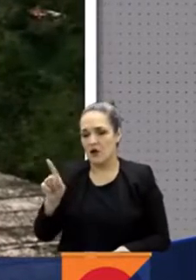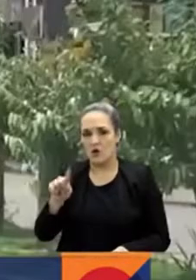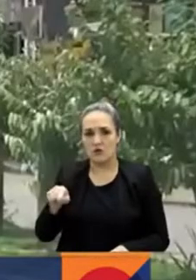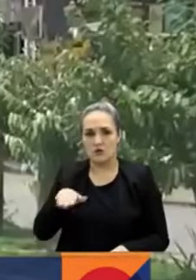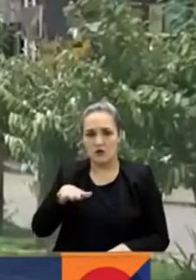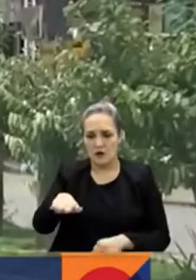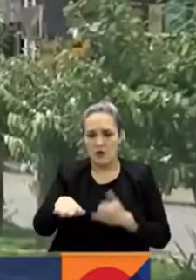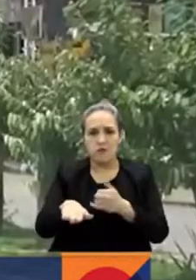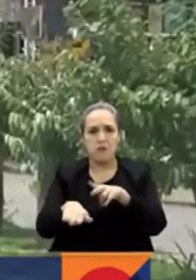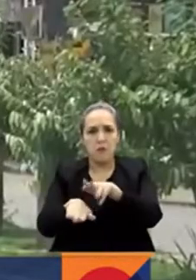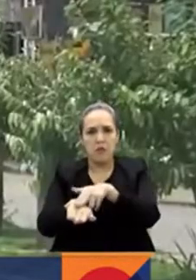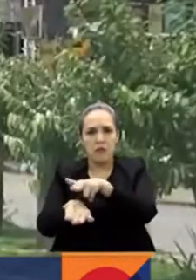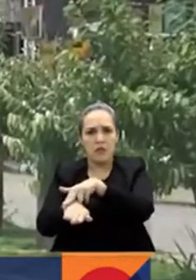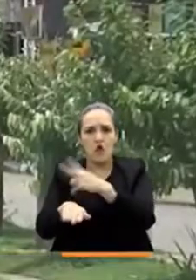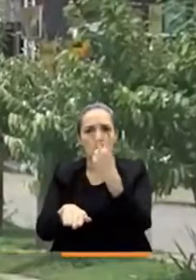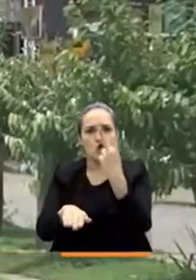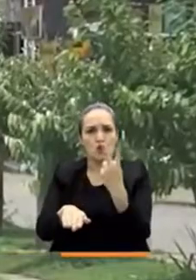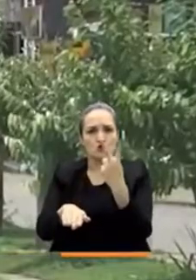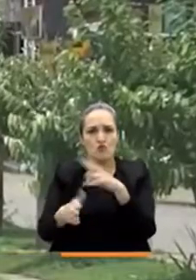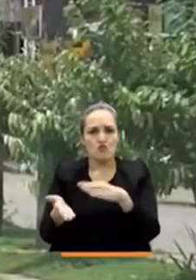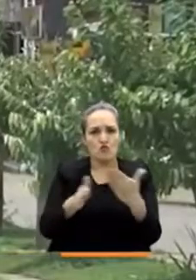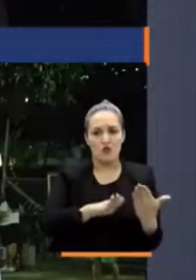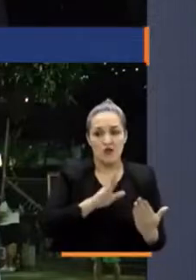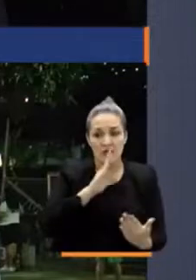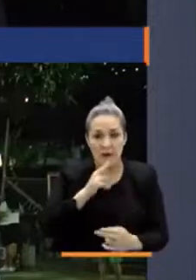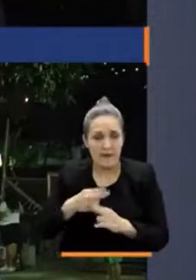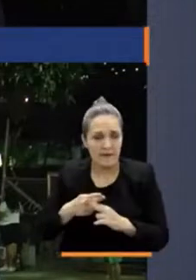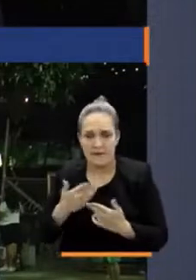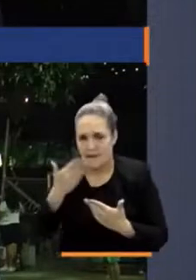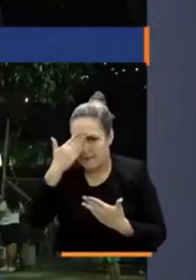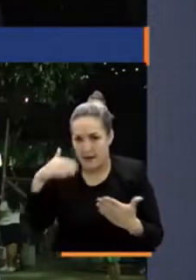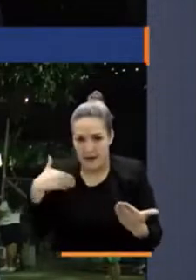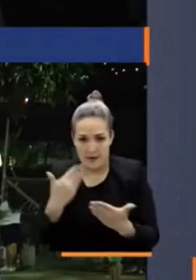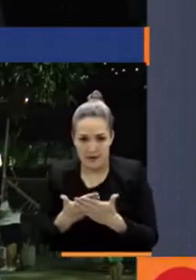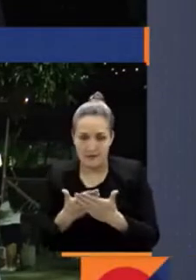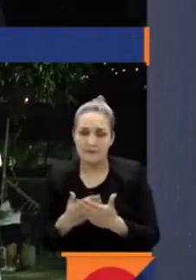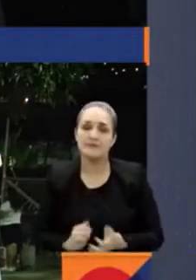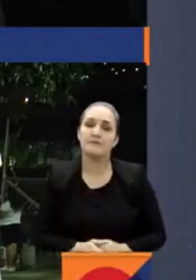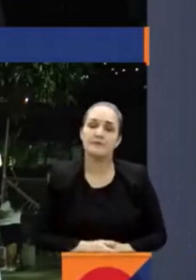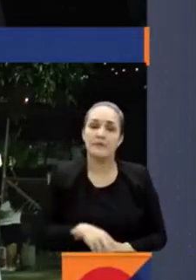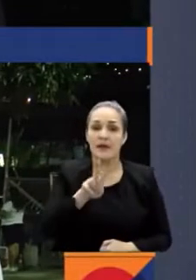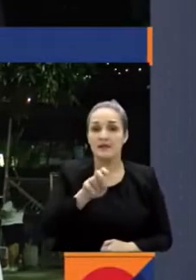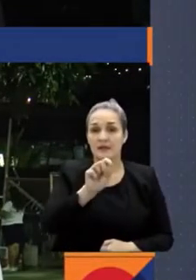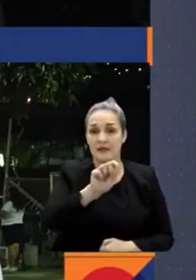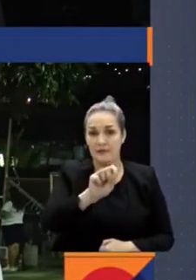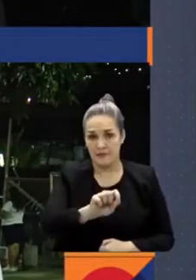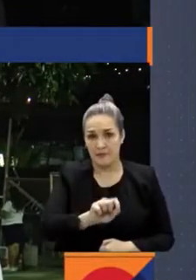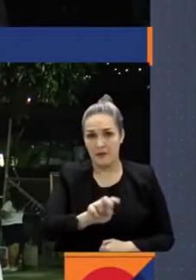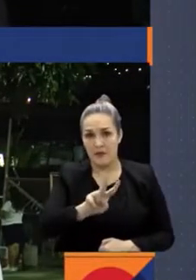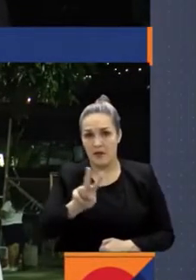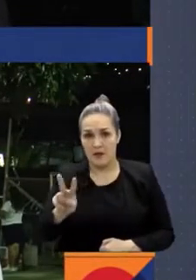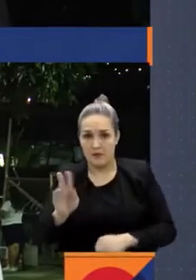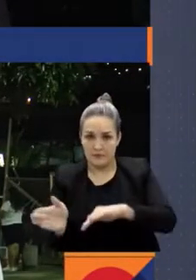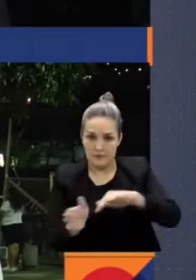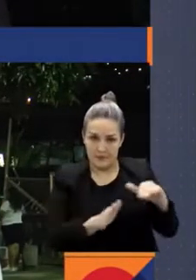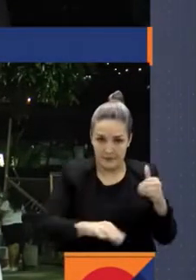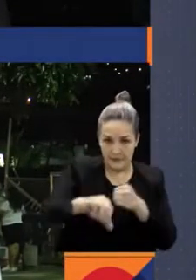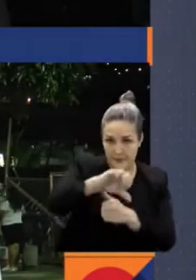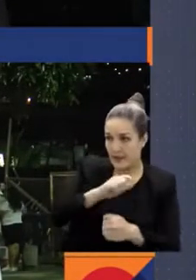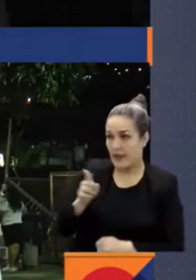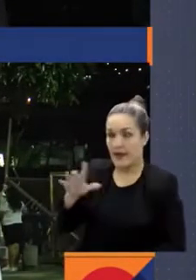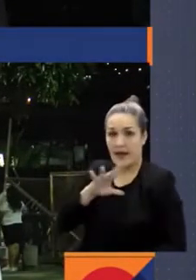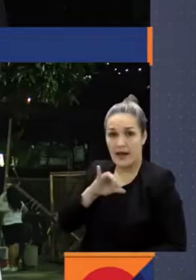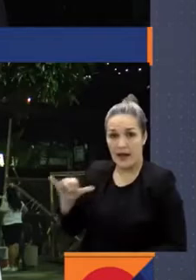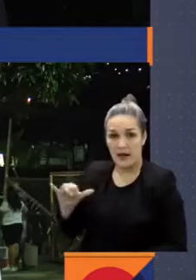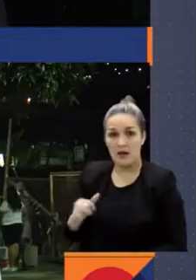Hasta ahora se desconoce la identidad de las personas. 7:22, volvemos a Cali. 2 mujeres fueron asesinadas a tiros